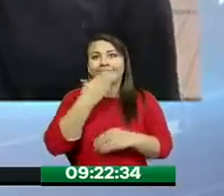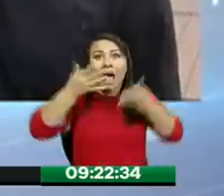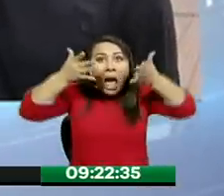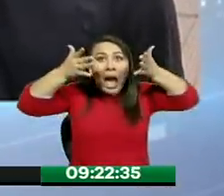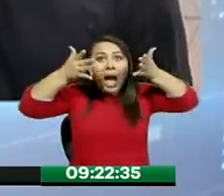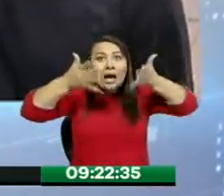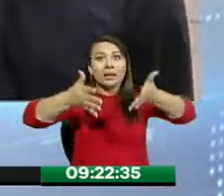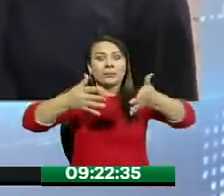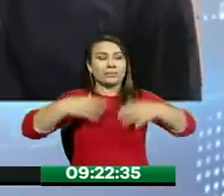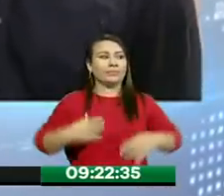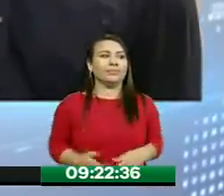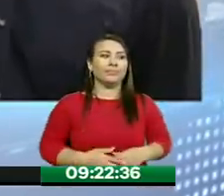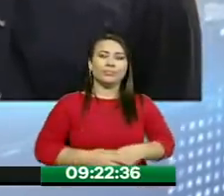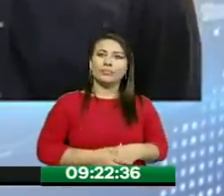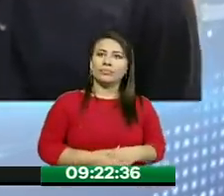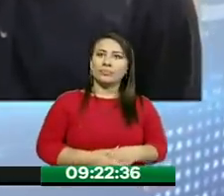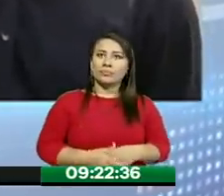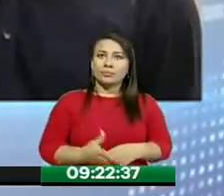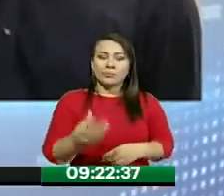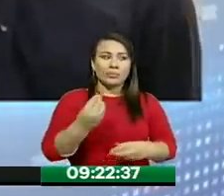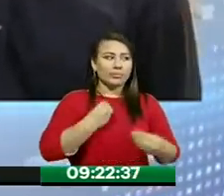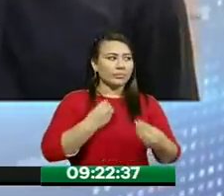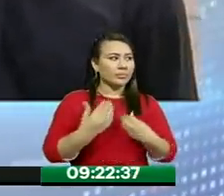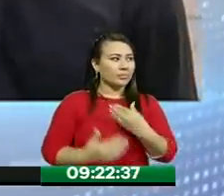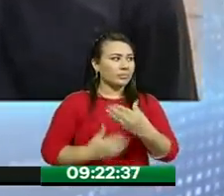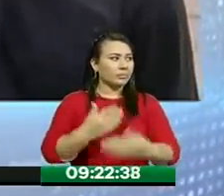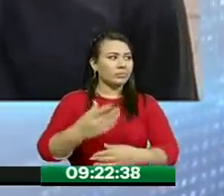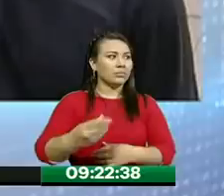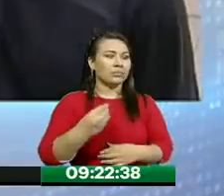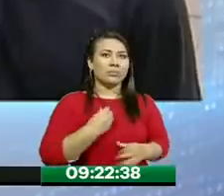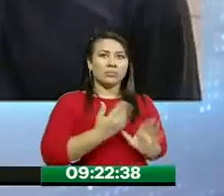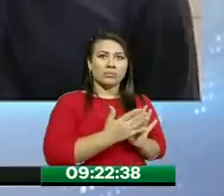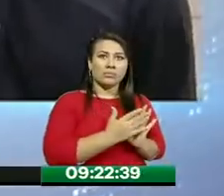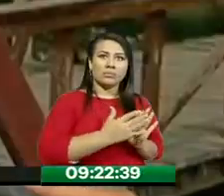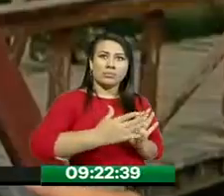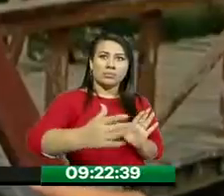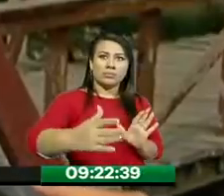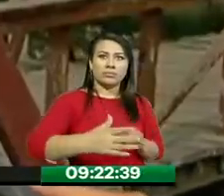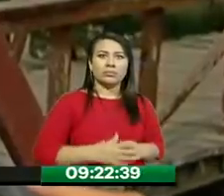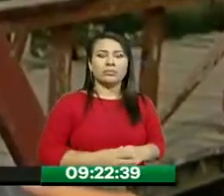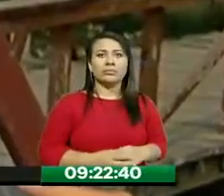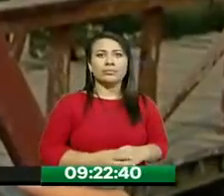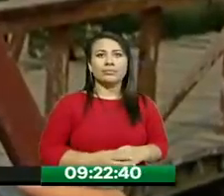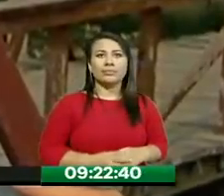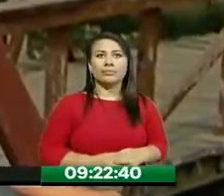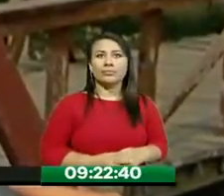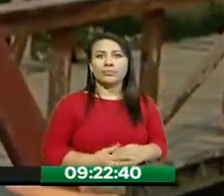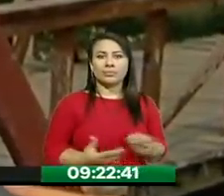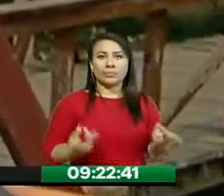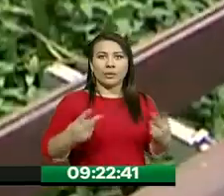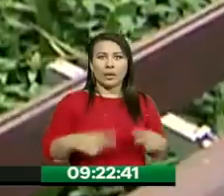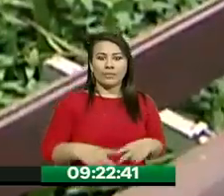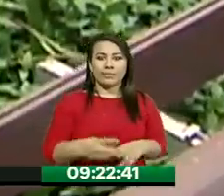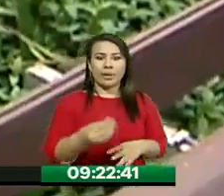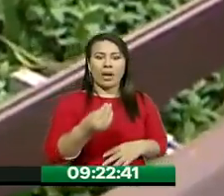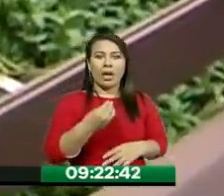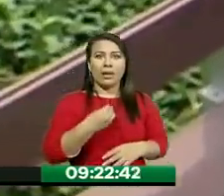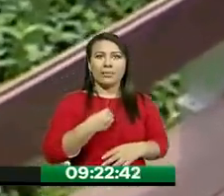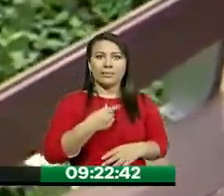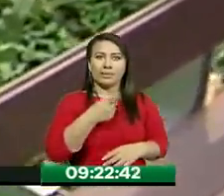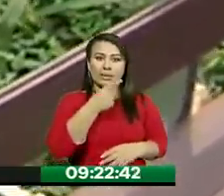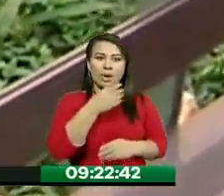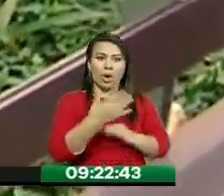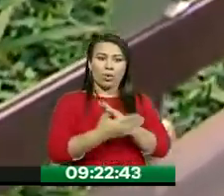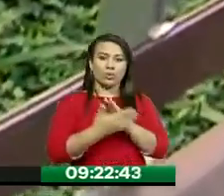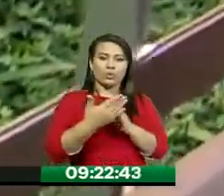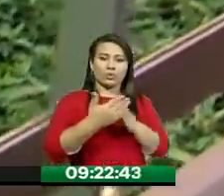eran los mercados internacionales. Ellos nos dieron rutas al interior del país, pero por la cantidad y por la calidad de